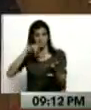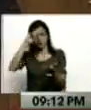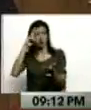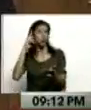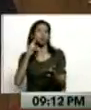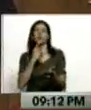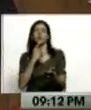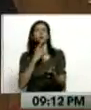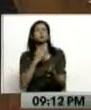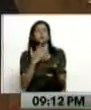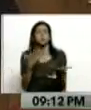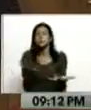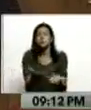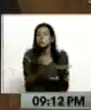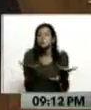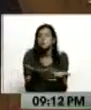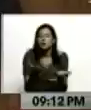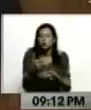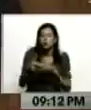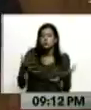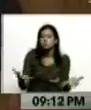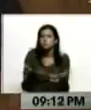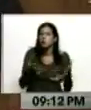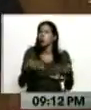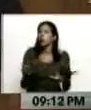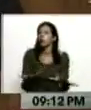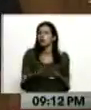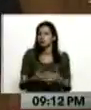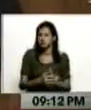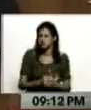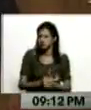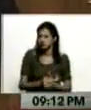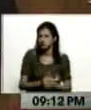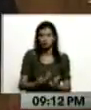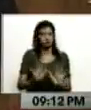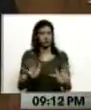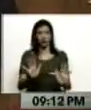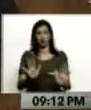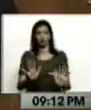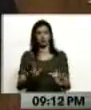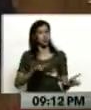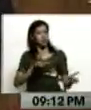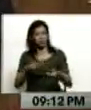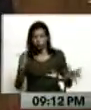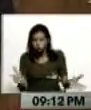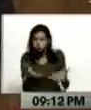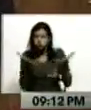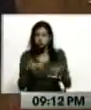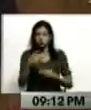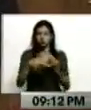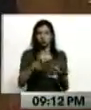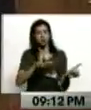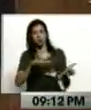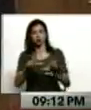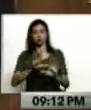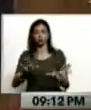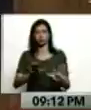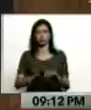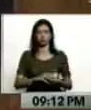Padre Bolívar el impulso de esta Revolución ya está